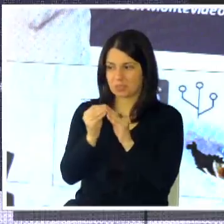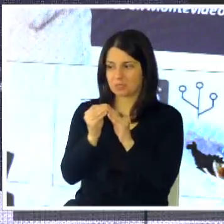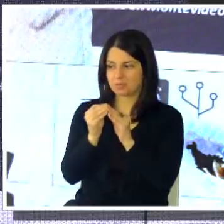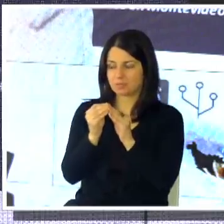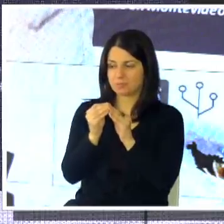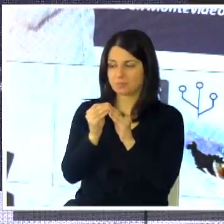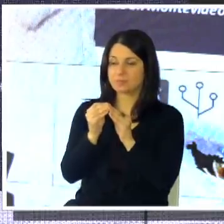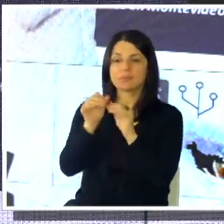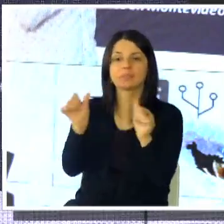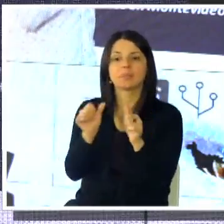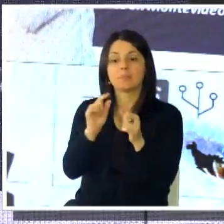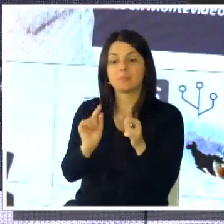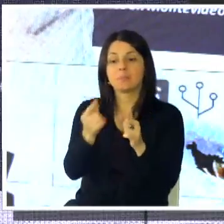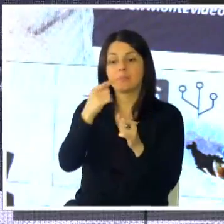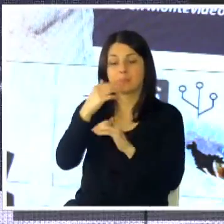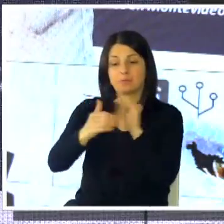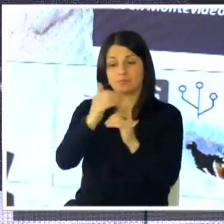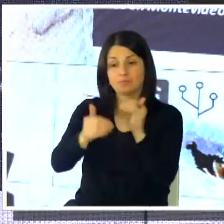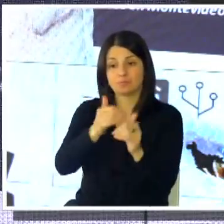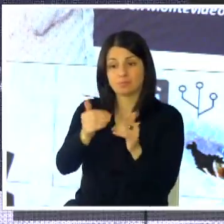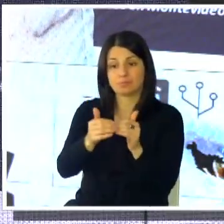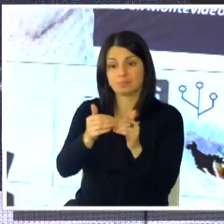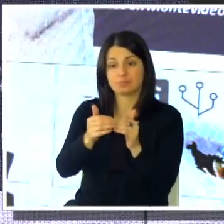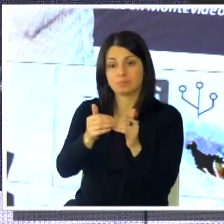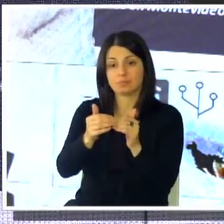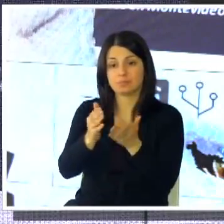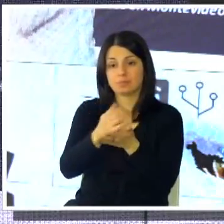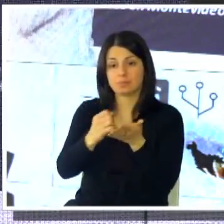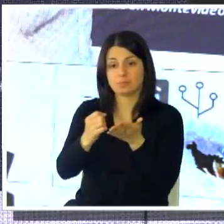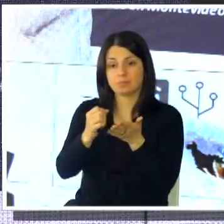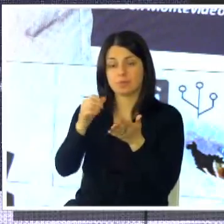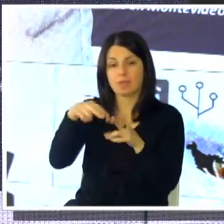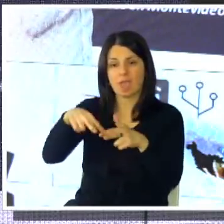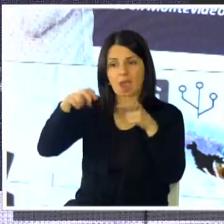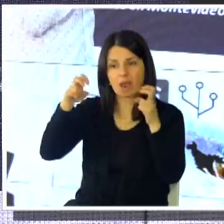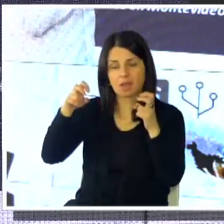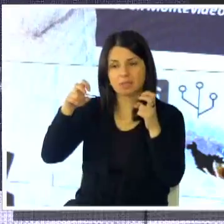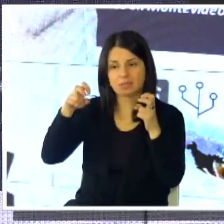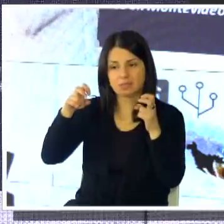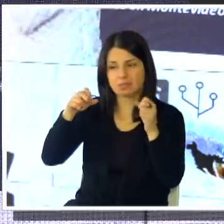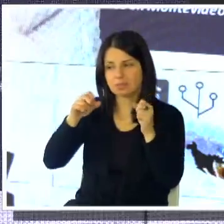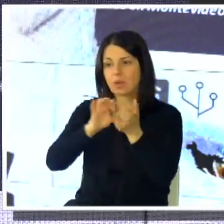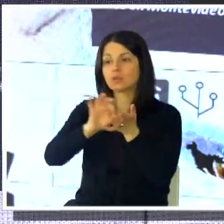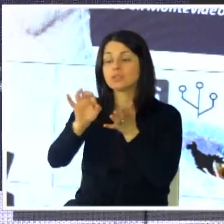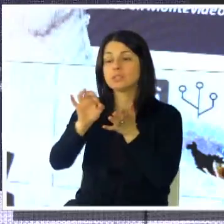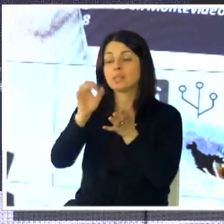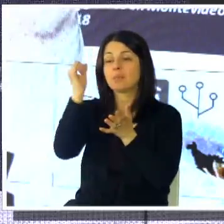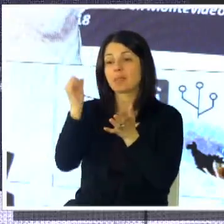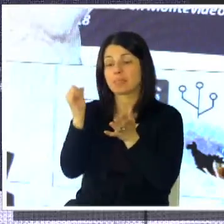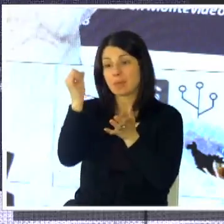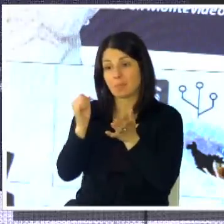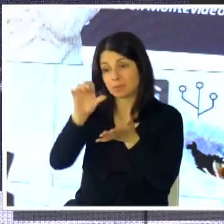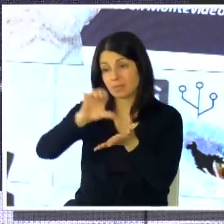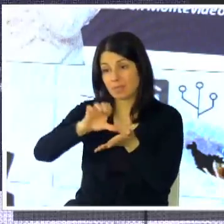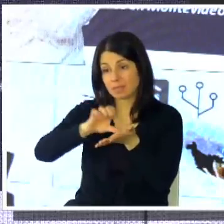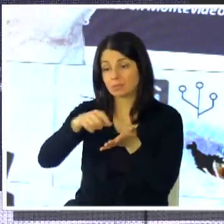y desarrollar los primeros casos de uso, tanto en lo que son analíticas de Big Data, del sistema de transporte metropolitano, que vamos a